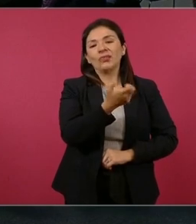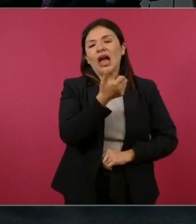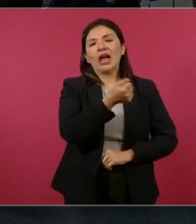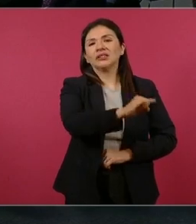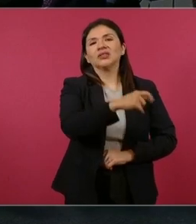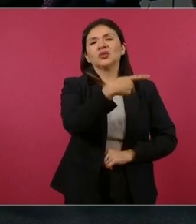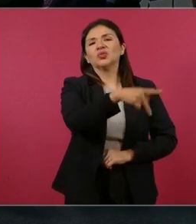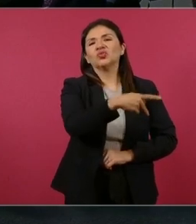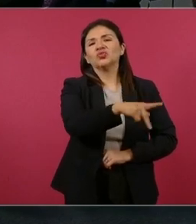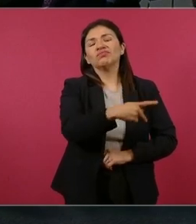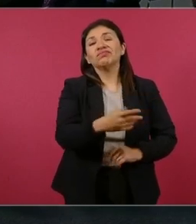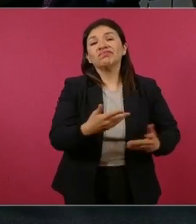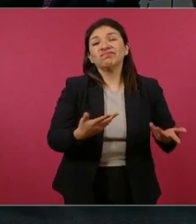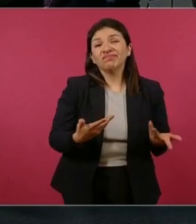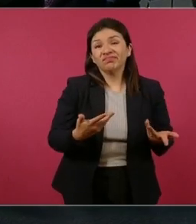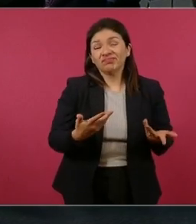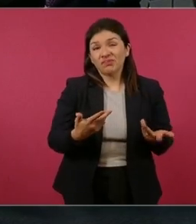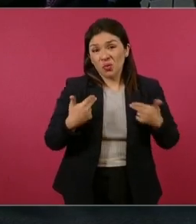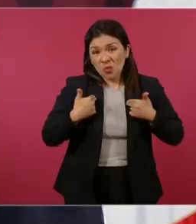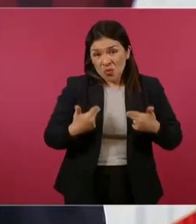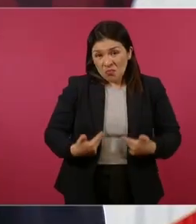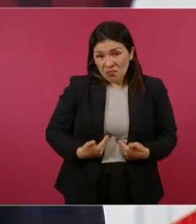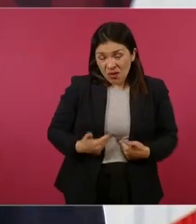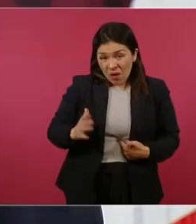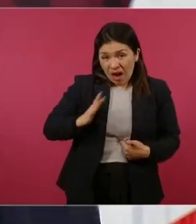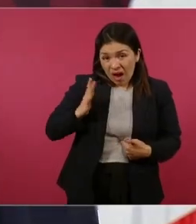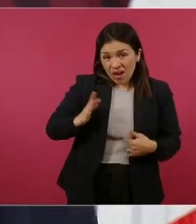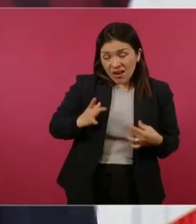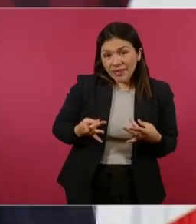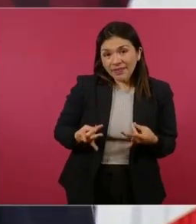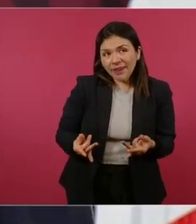su calidad humana.